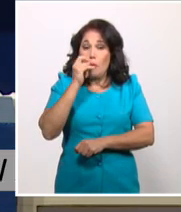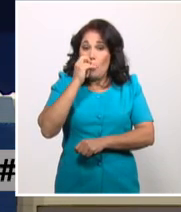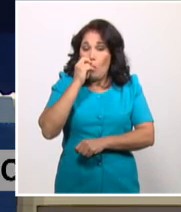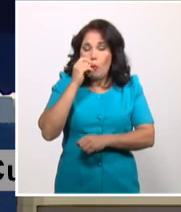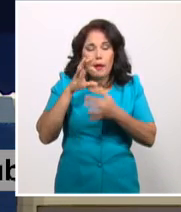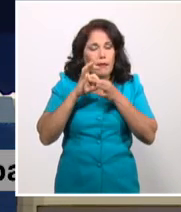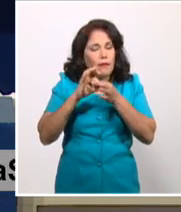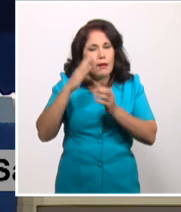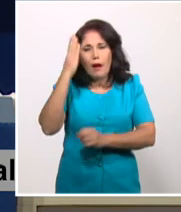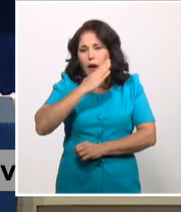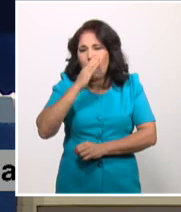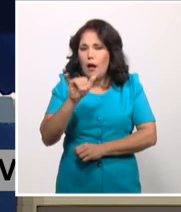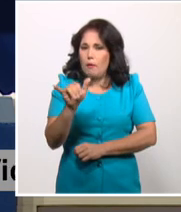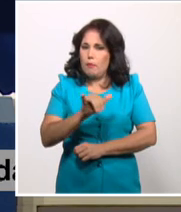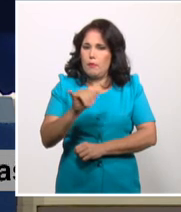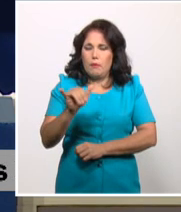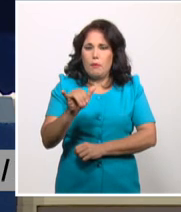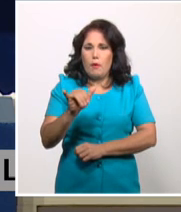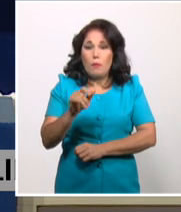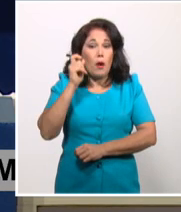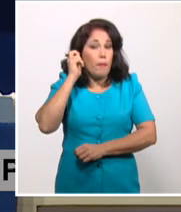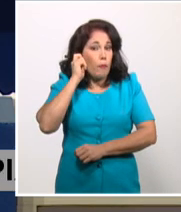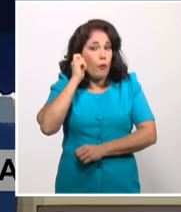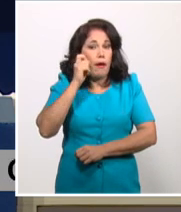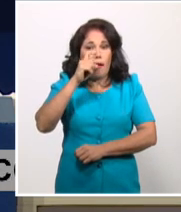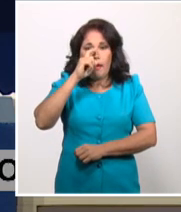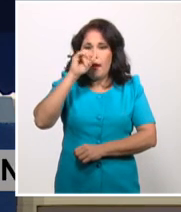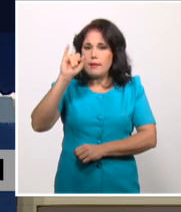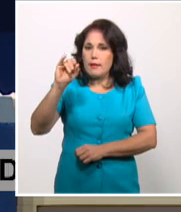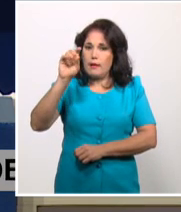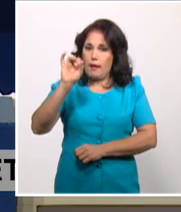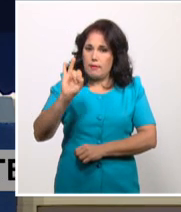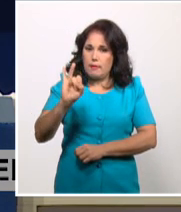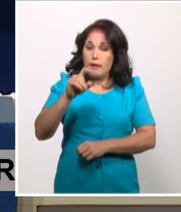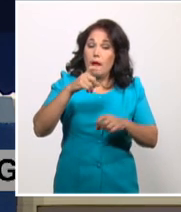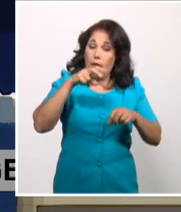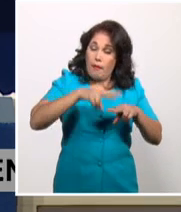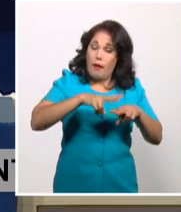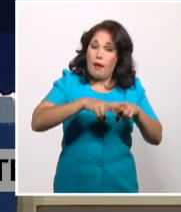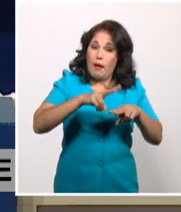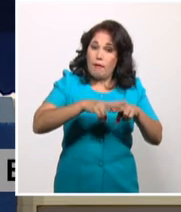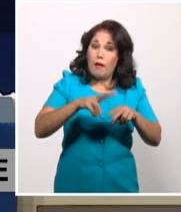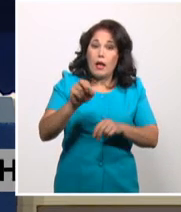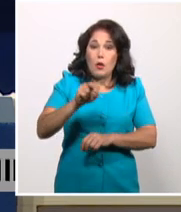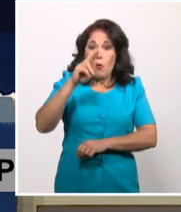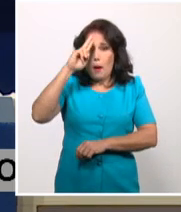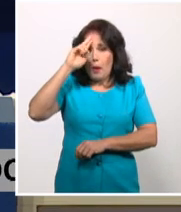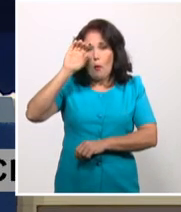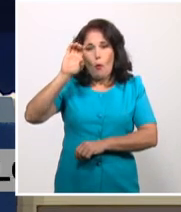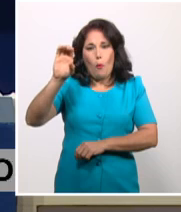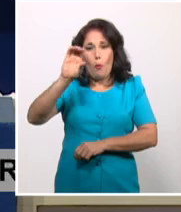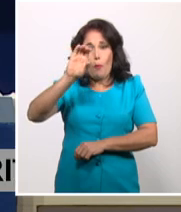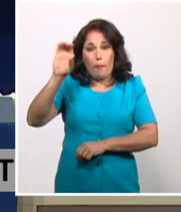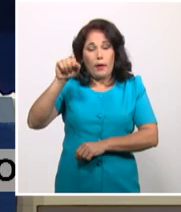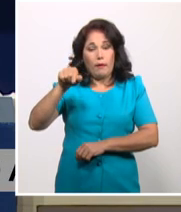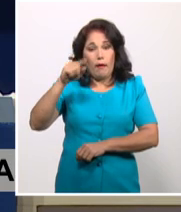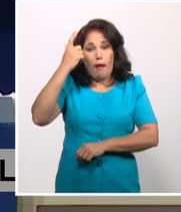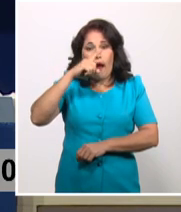crítico. Una paciente de 67 años, de aquí de La Habana, también, que está en el Hospital Salvador